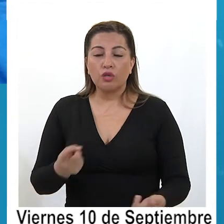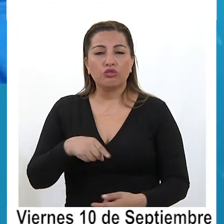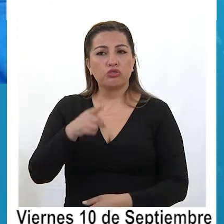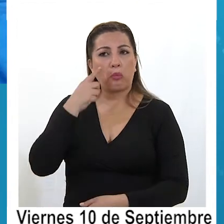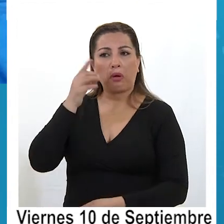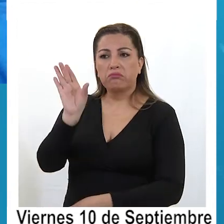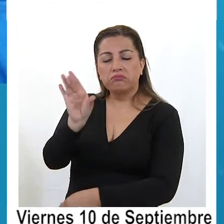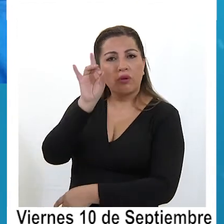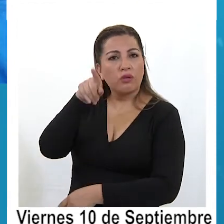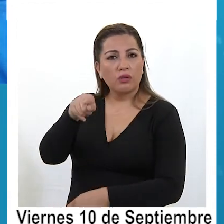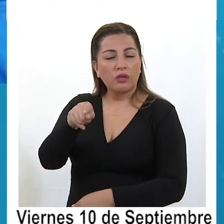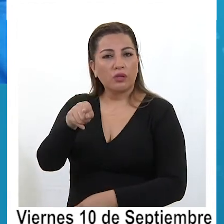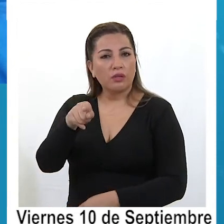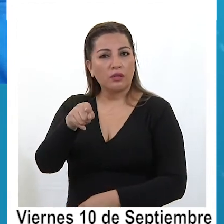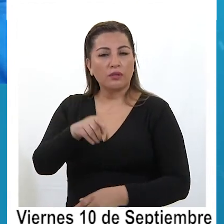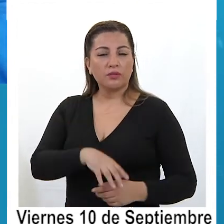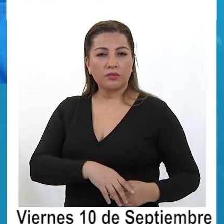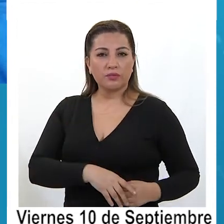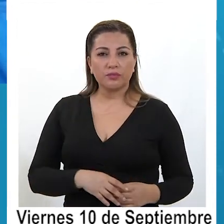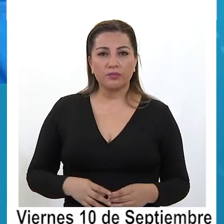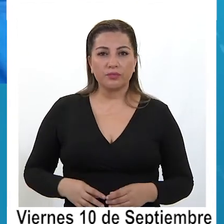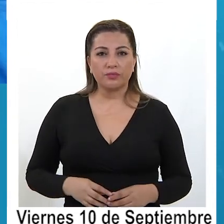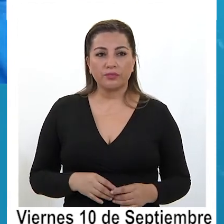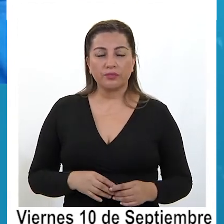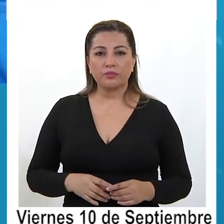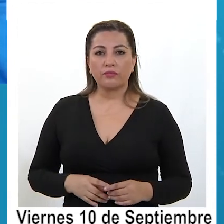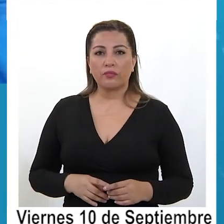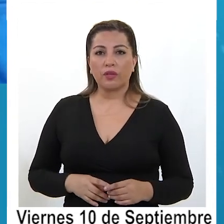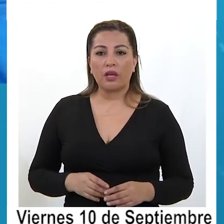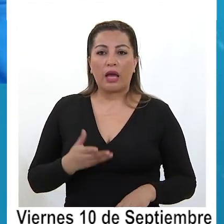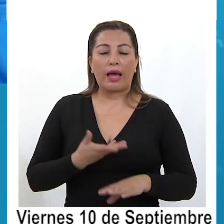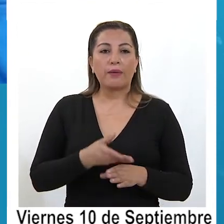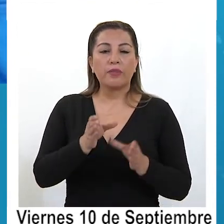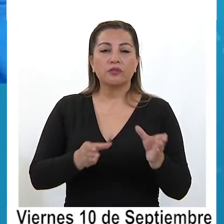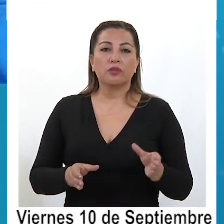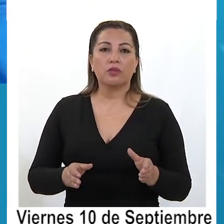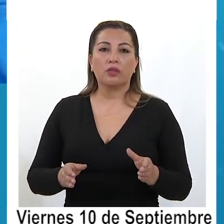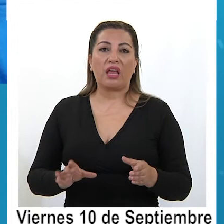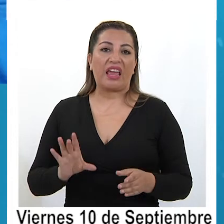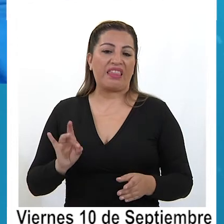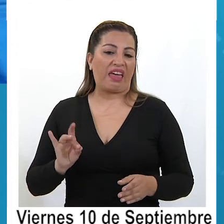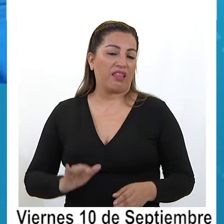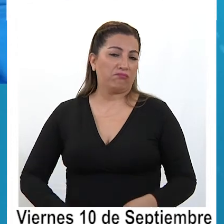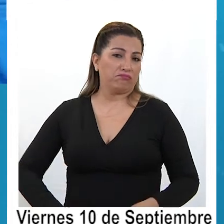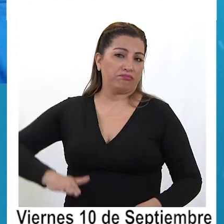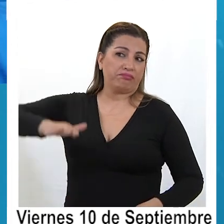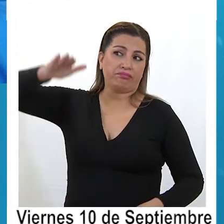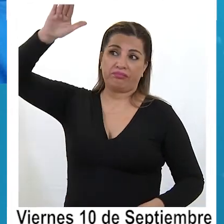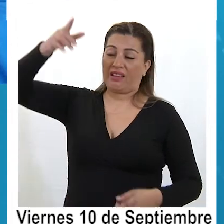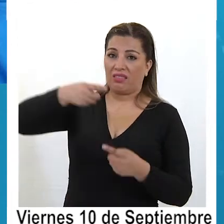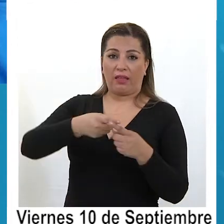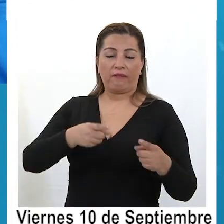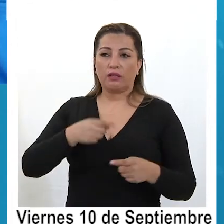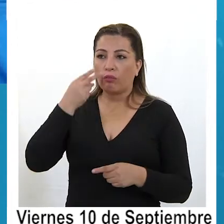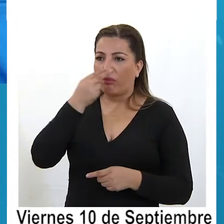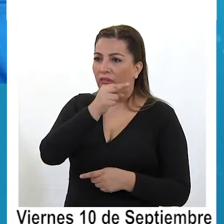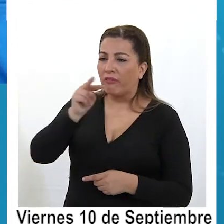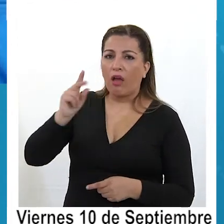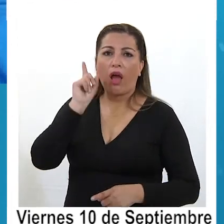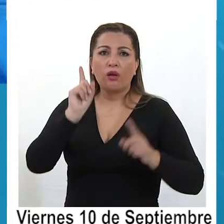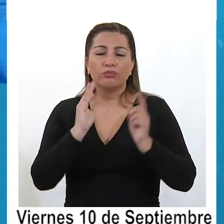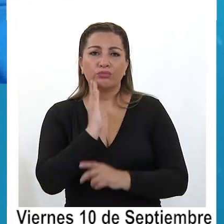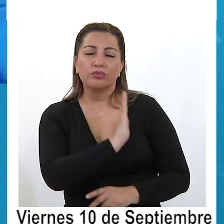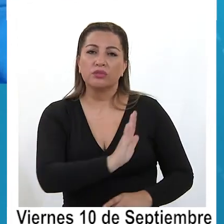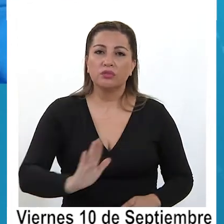también que dentro de estos flujos migratorios llegan personas de todas las edades y se puede ver como muchos de estos